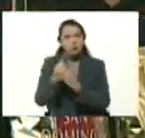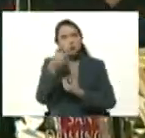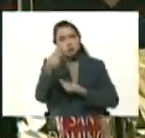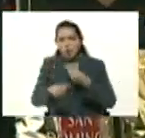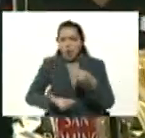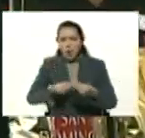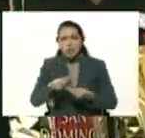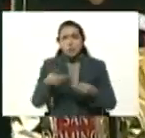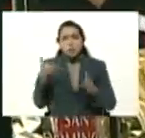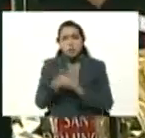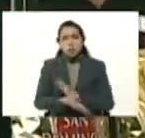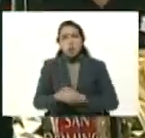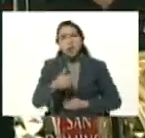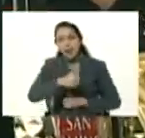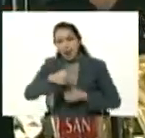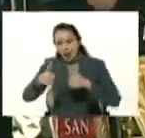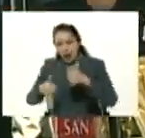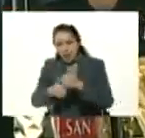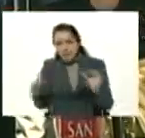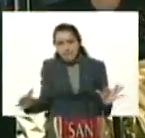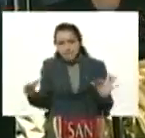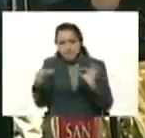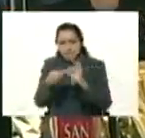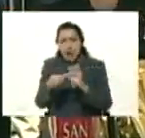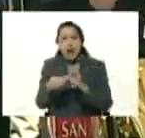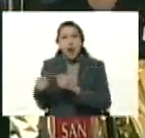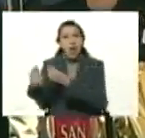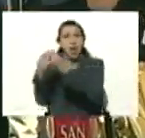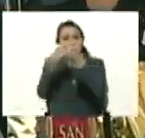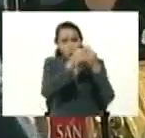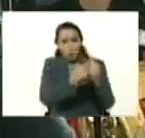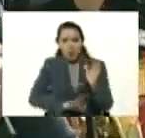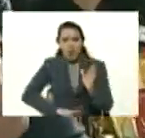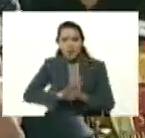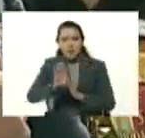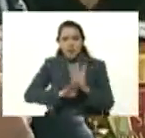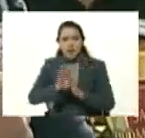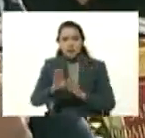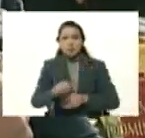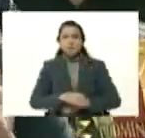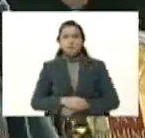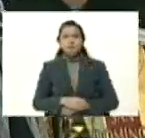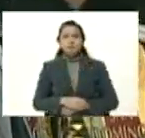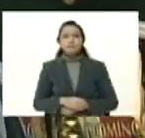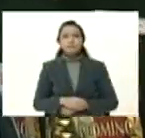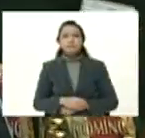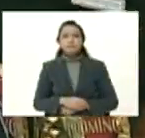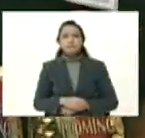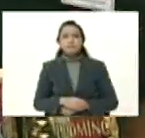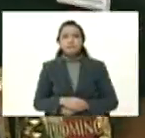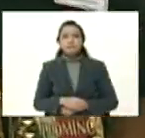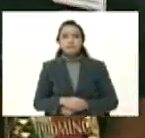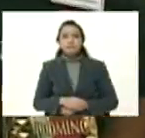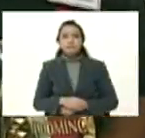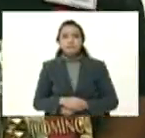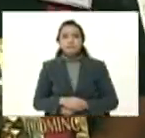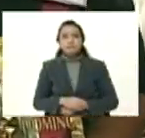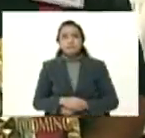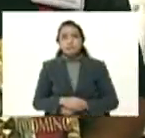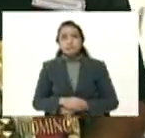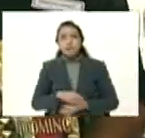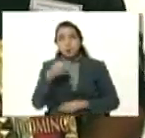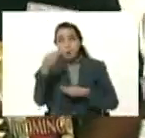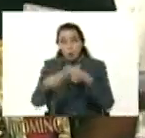la vicepresidencia y la economía productiva. Correcto. Para así